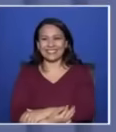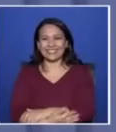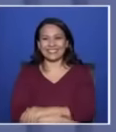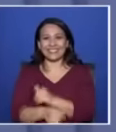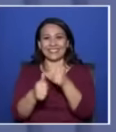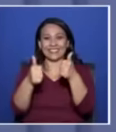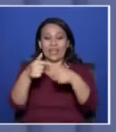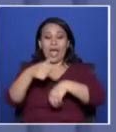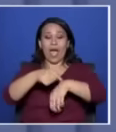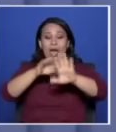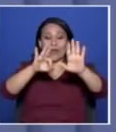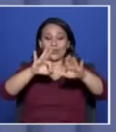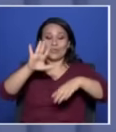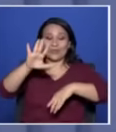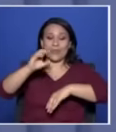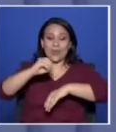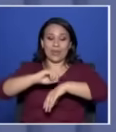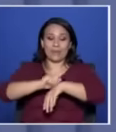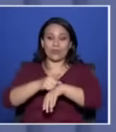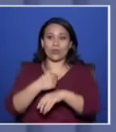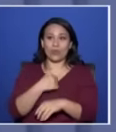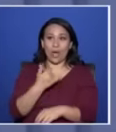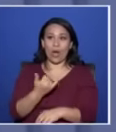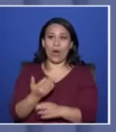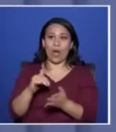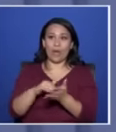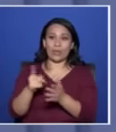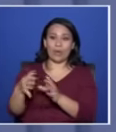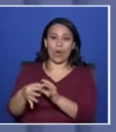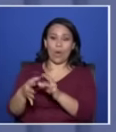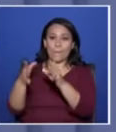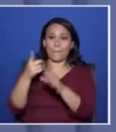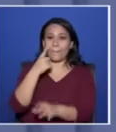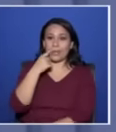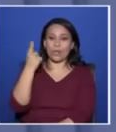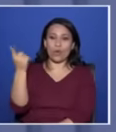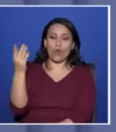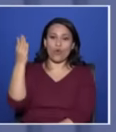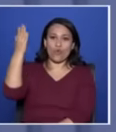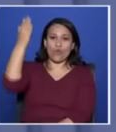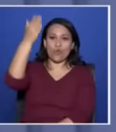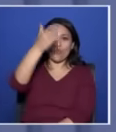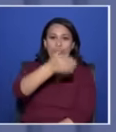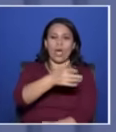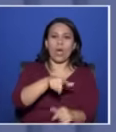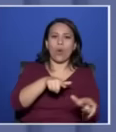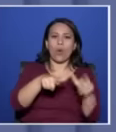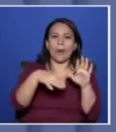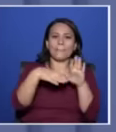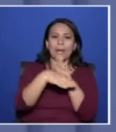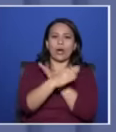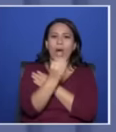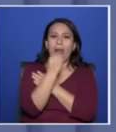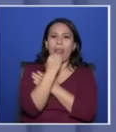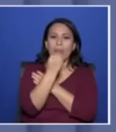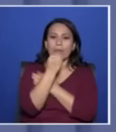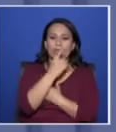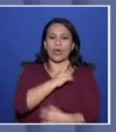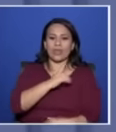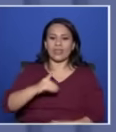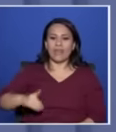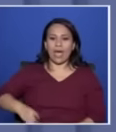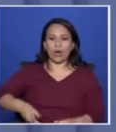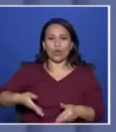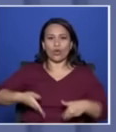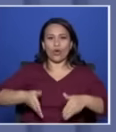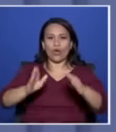Bien, a esta hora, 8 de la mañana, 50 minutos, hacemos un nuevo enlace con Ítalo Ruiz. Él se trasladó ahora hasta el Banco de Alimentos Diaconía en la vía